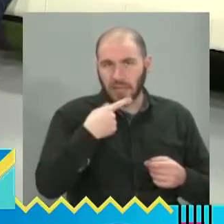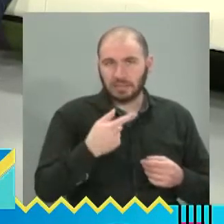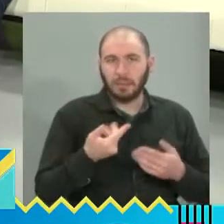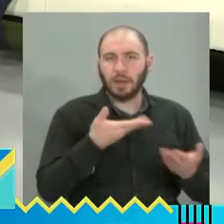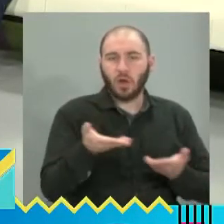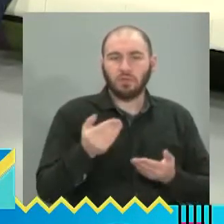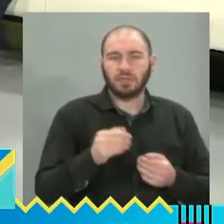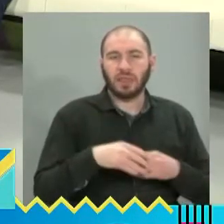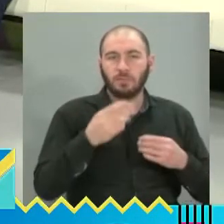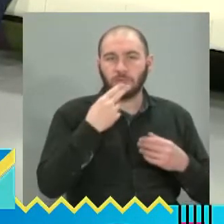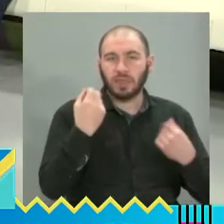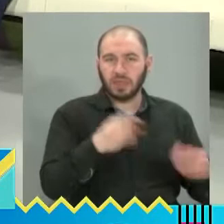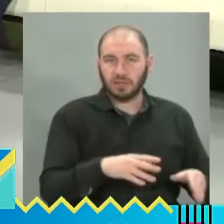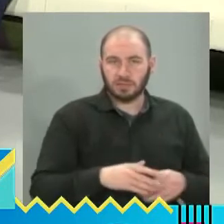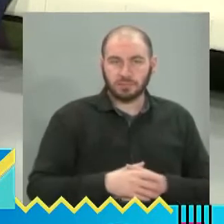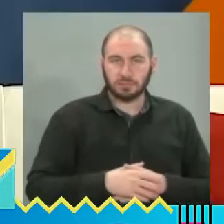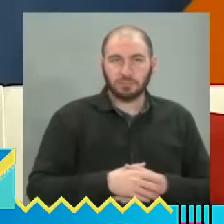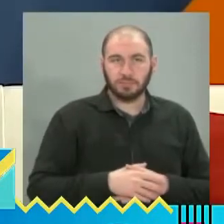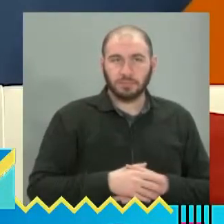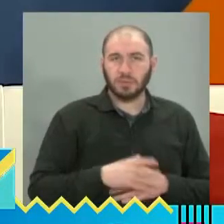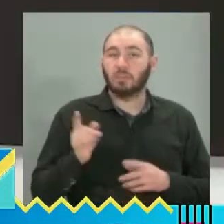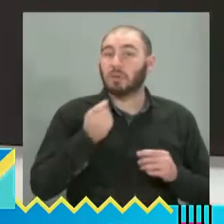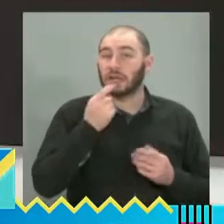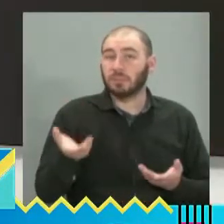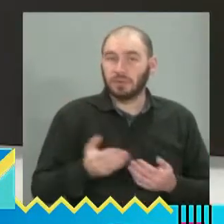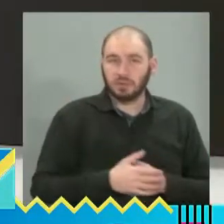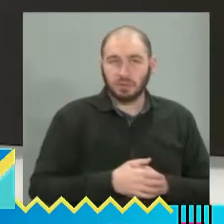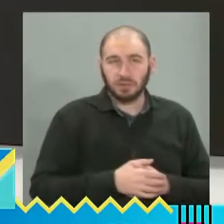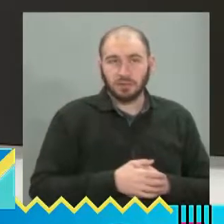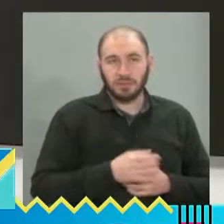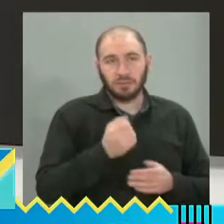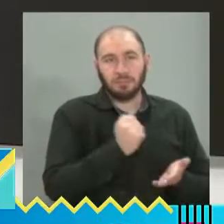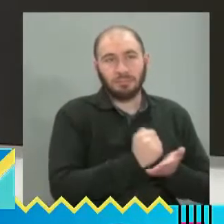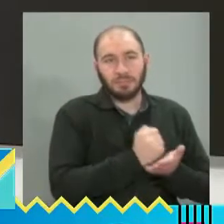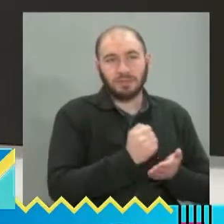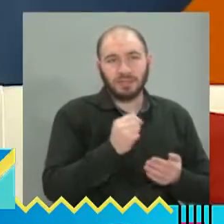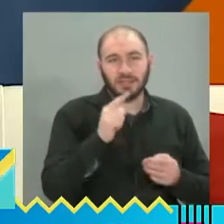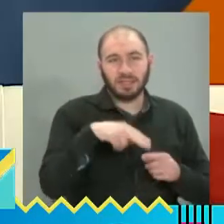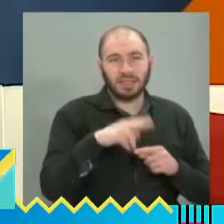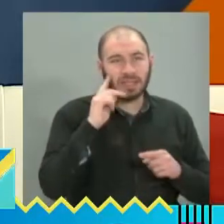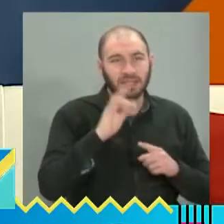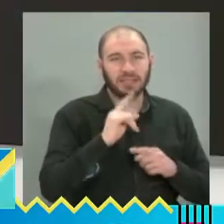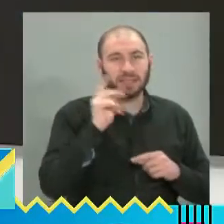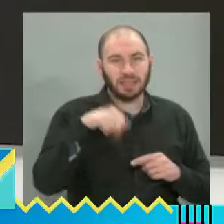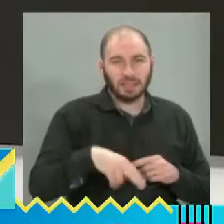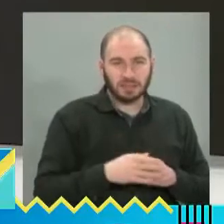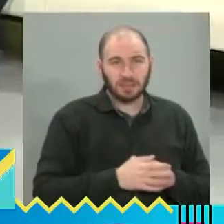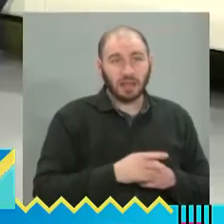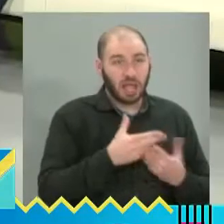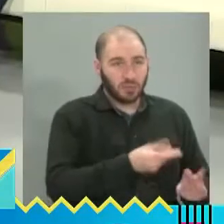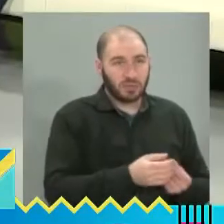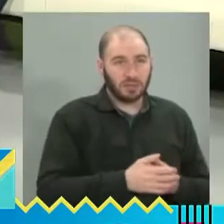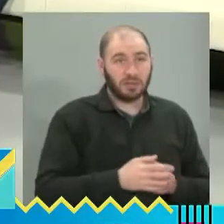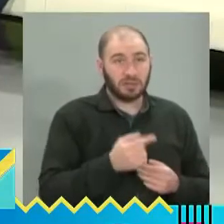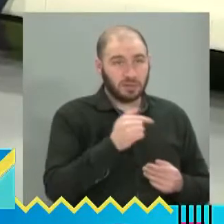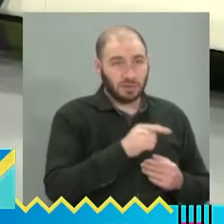para dejar de fumar? ¿Cómo cuáles? Como, se lo voy a decir, Nicotin, por ejemplo. Bueno, pero sí, funcionan. Es